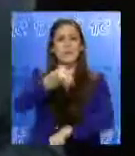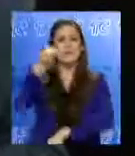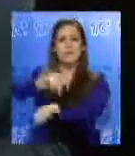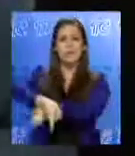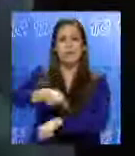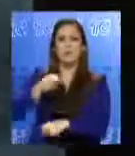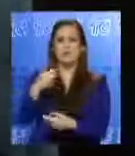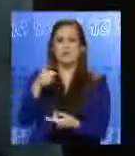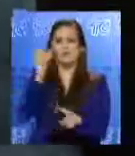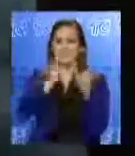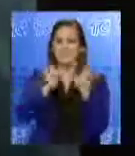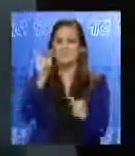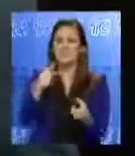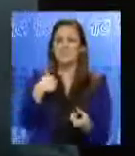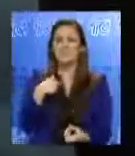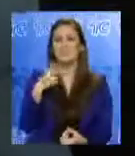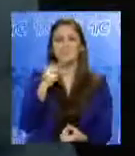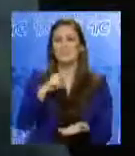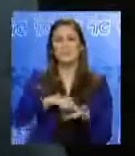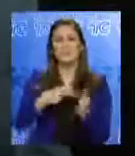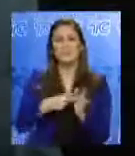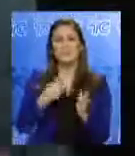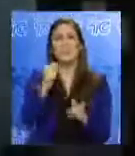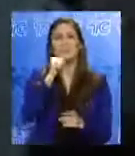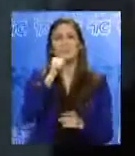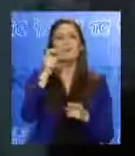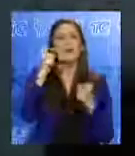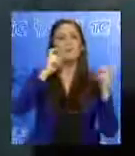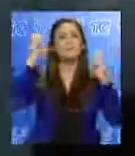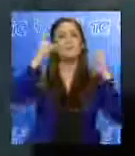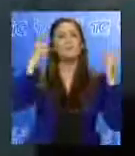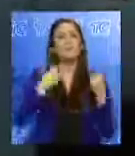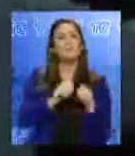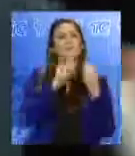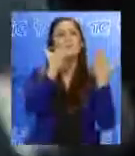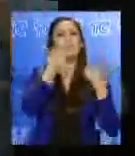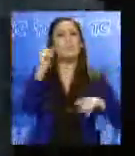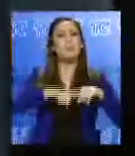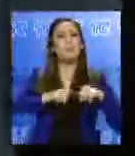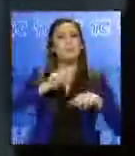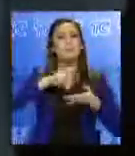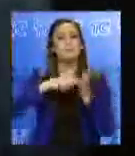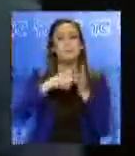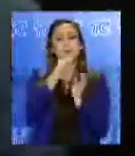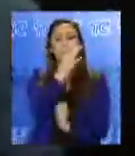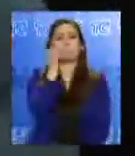expresión. ¡Qué homenaje a la libertad de expresión acaba de dar esta asamblea!